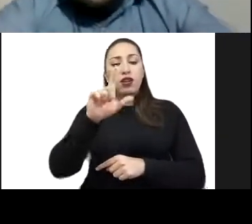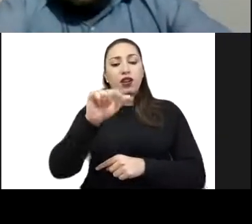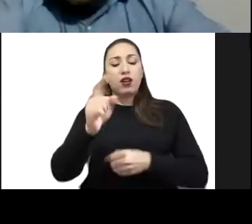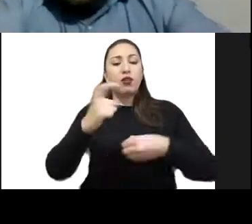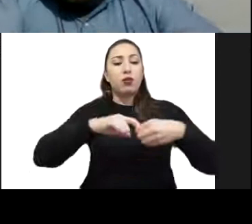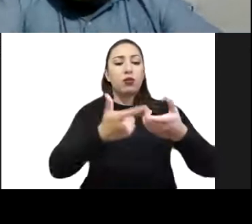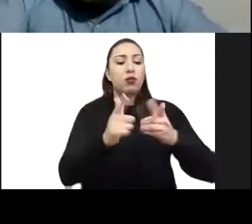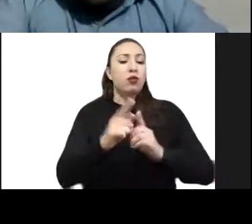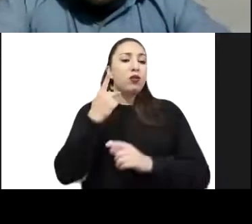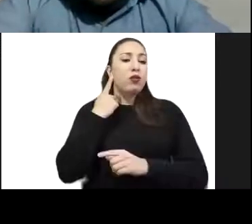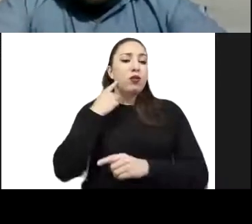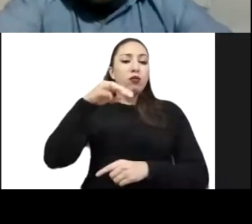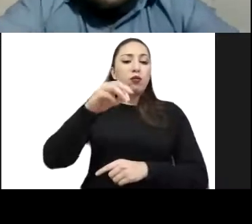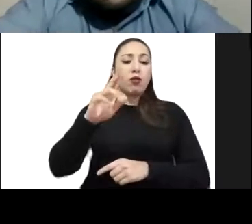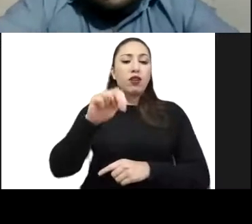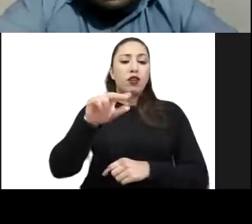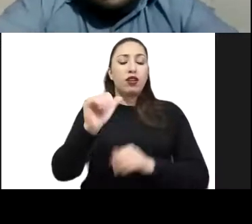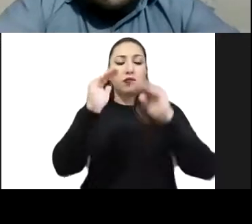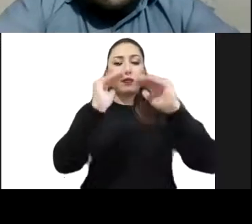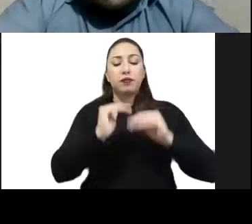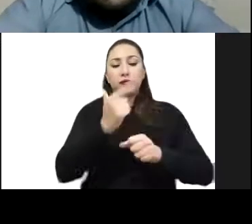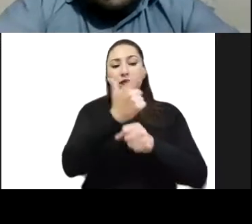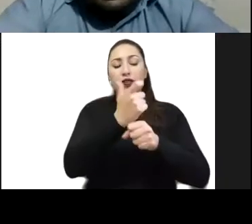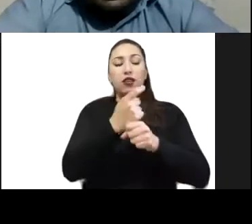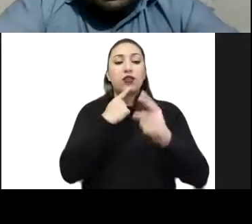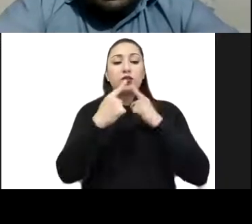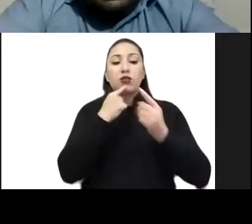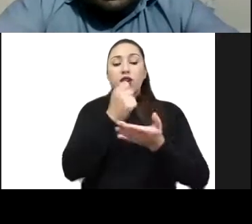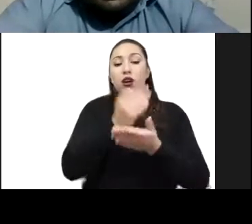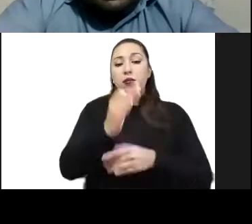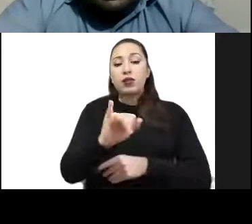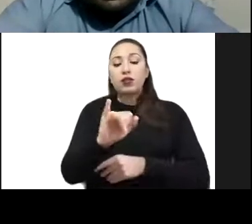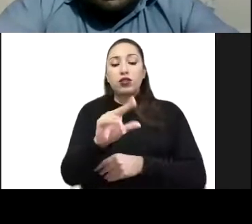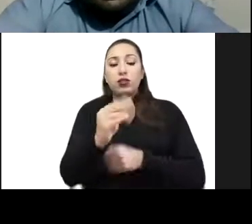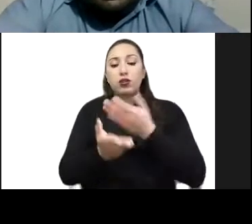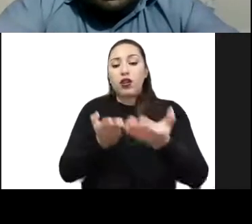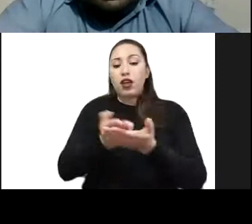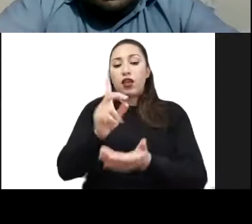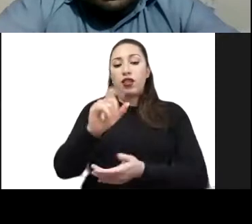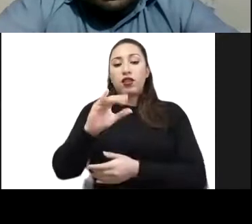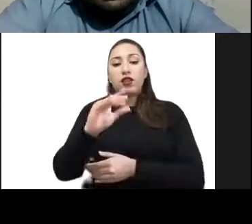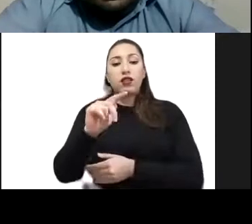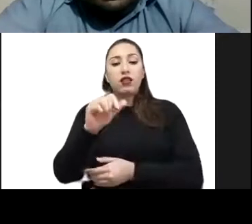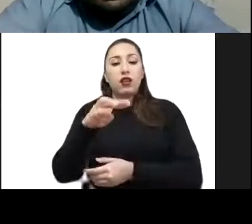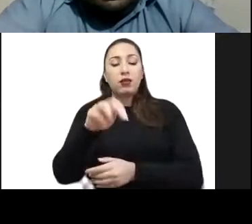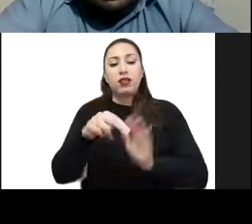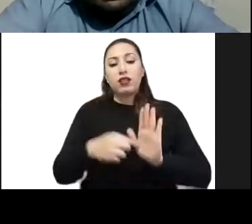7. Discusión, análisis y, en su caso, aprobación del dictamen que presenta la Comisión de Educación en relación a la